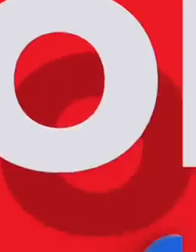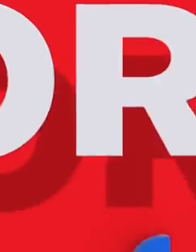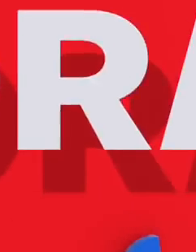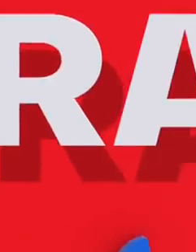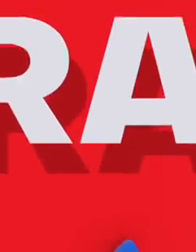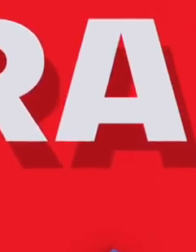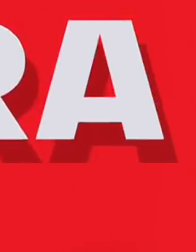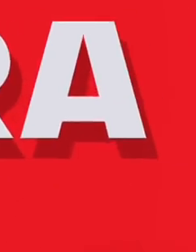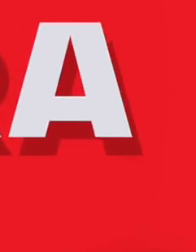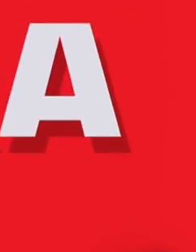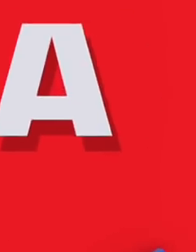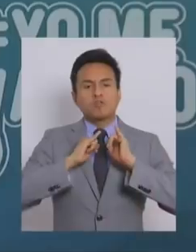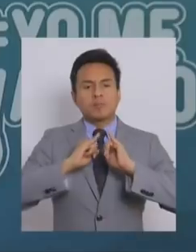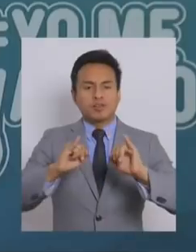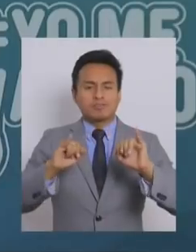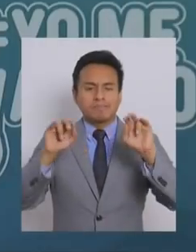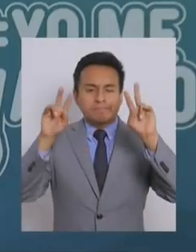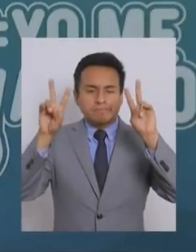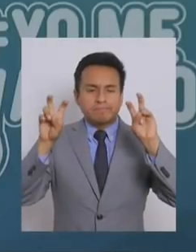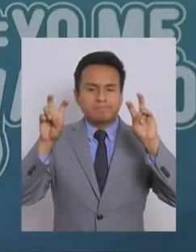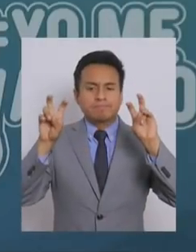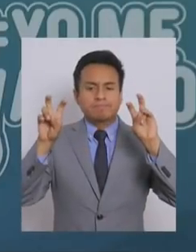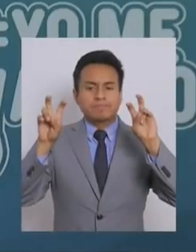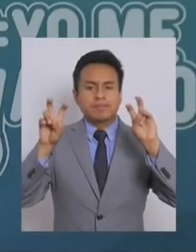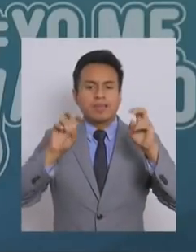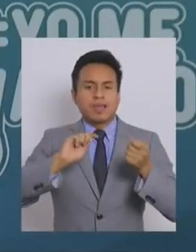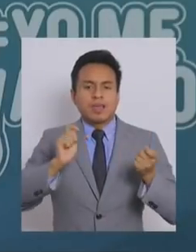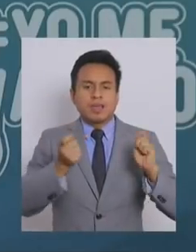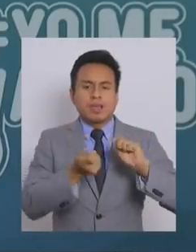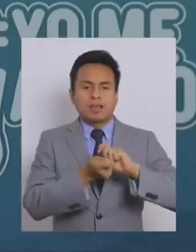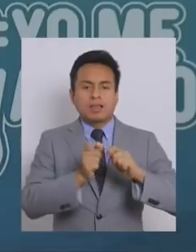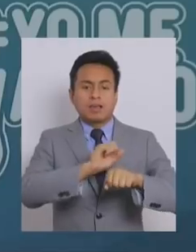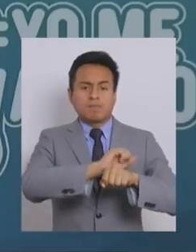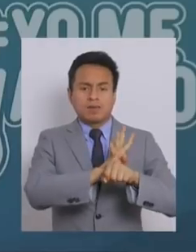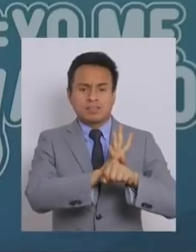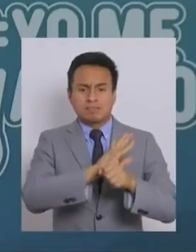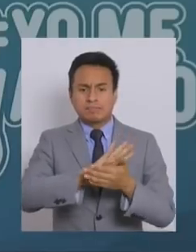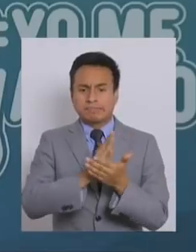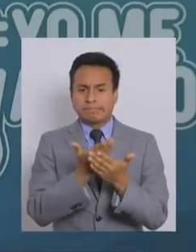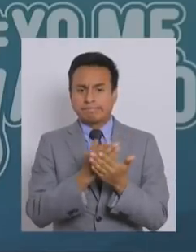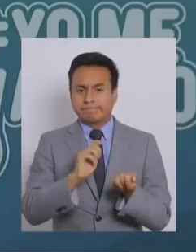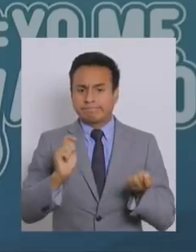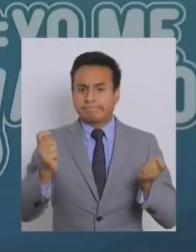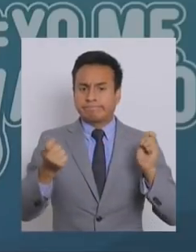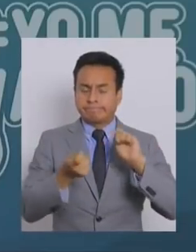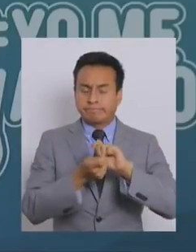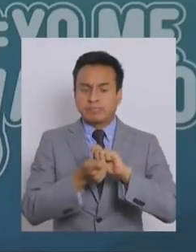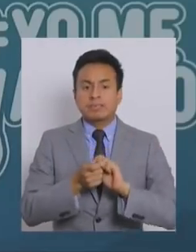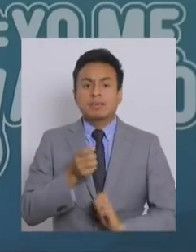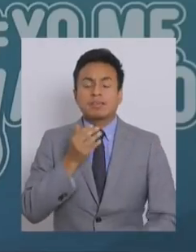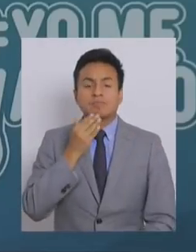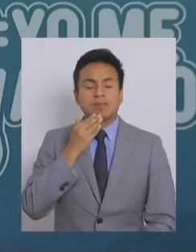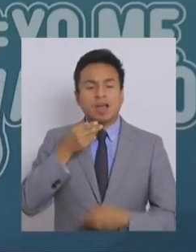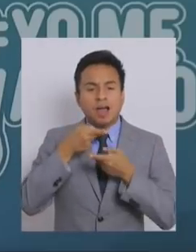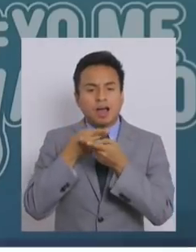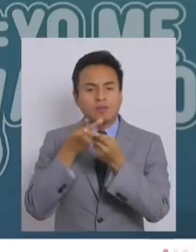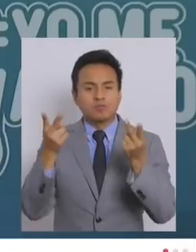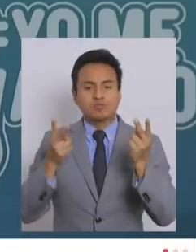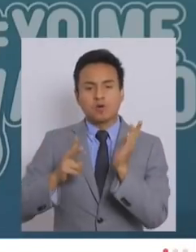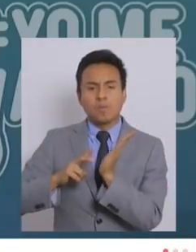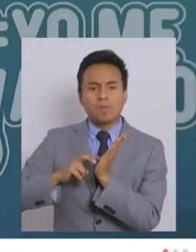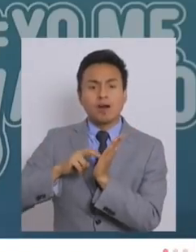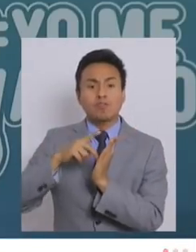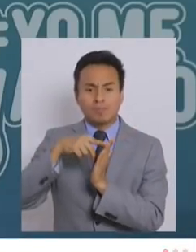ahora acerca de la evolución de la pandemia y también en los anuncios del paso a